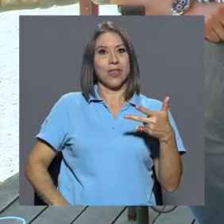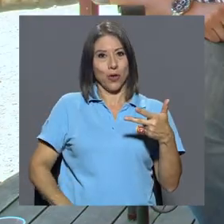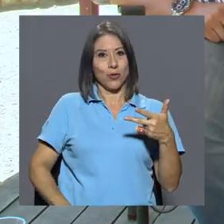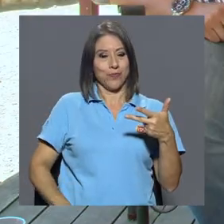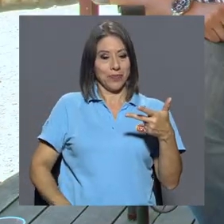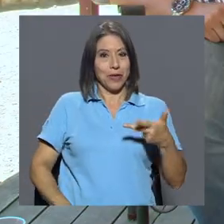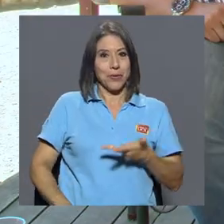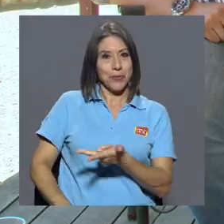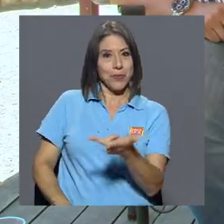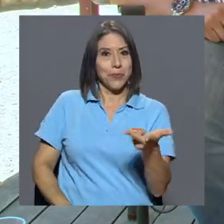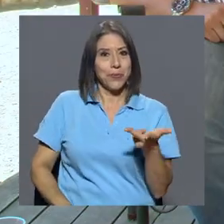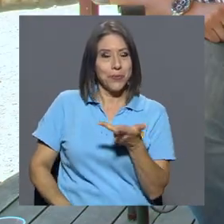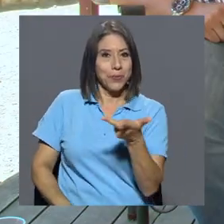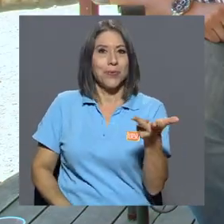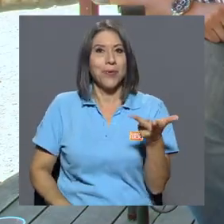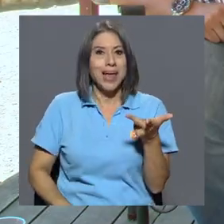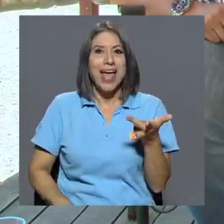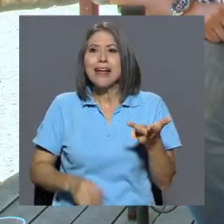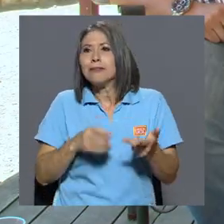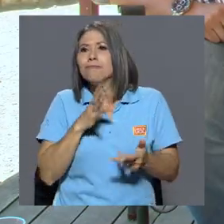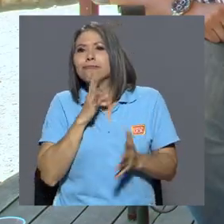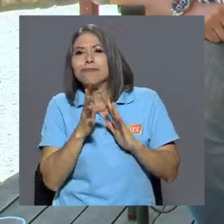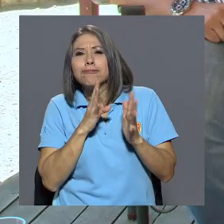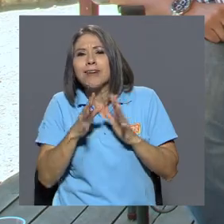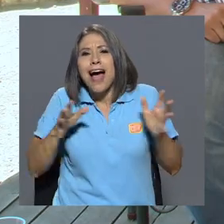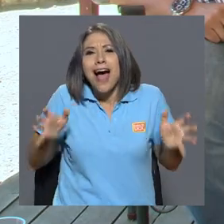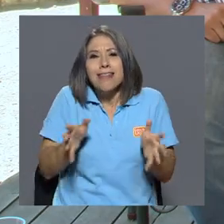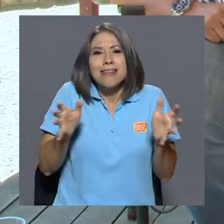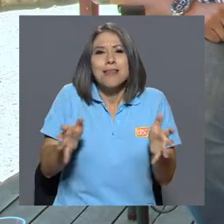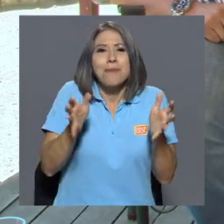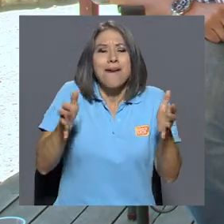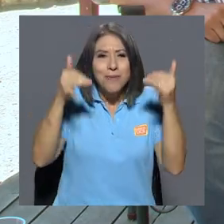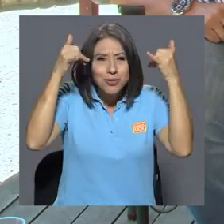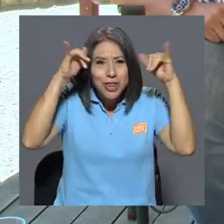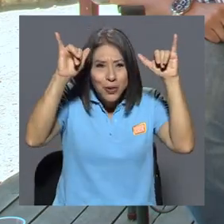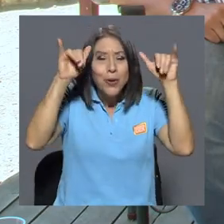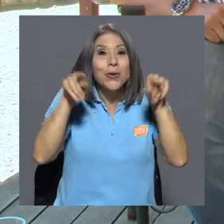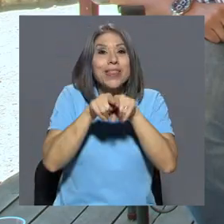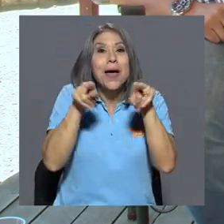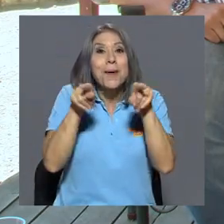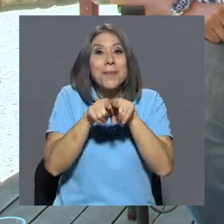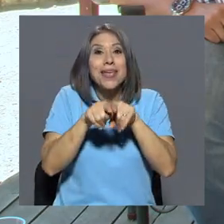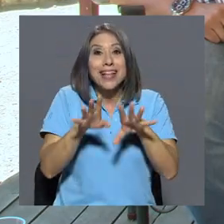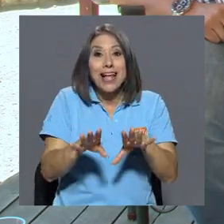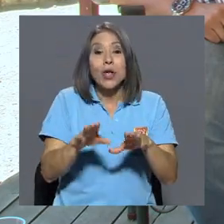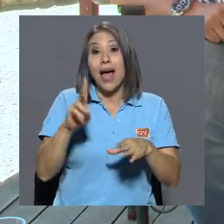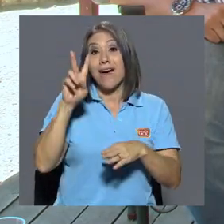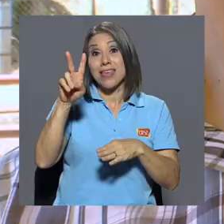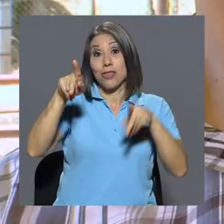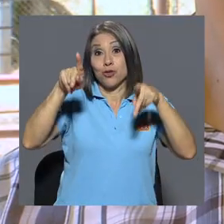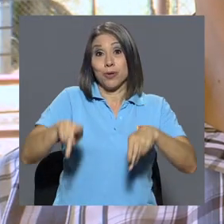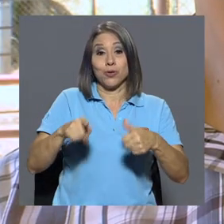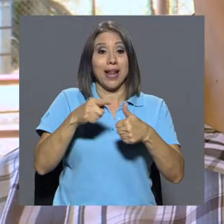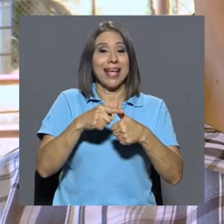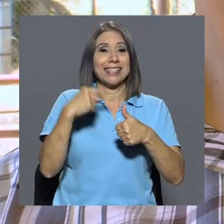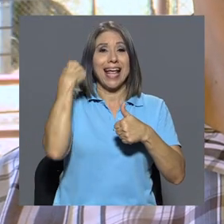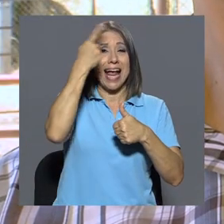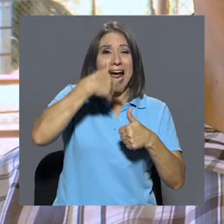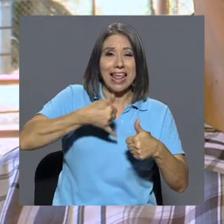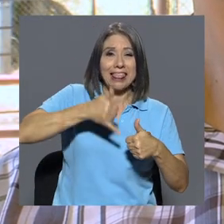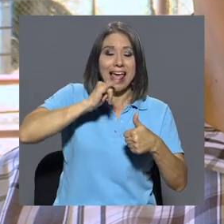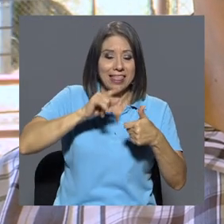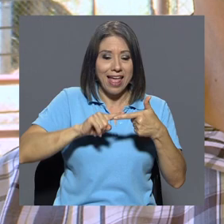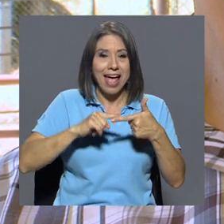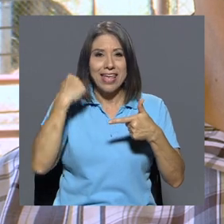éramos los que animábamos el toro y el acto en sí. Habían dos personajes, Caretanda y Careguaba, que eran los